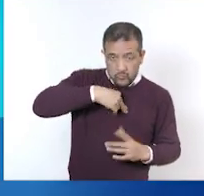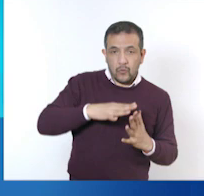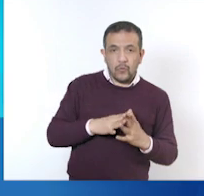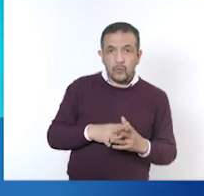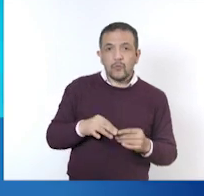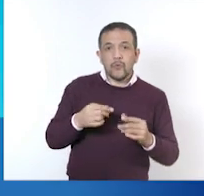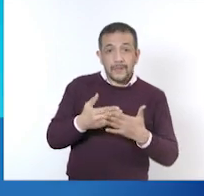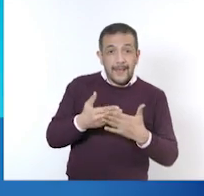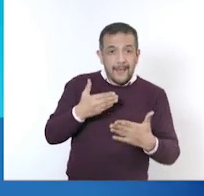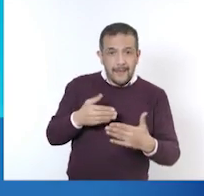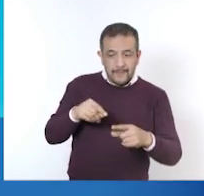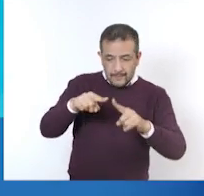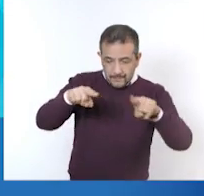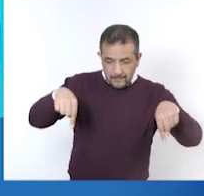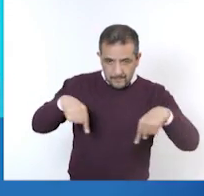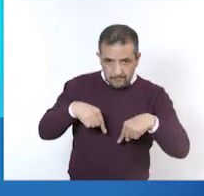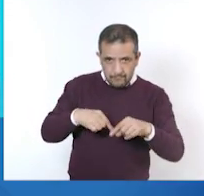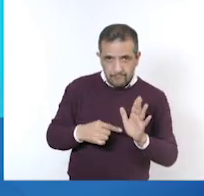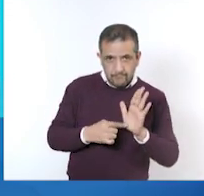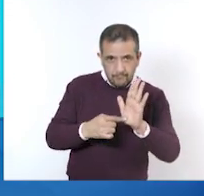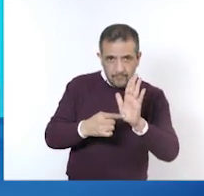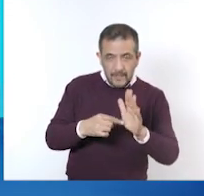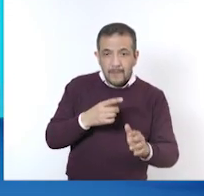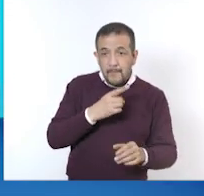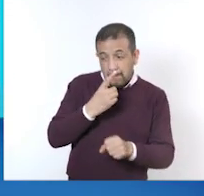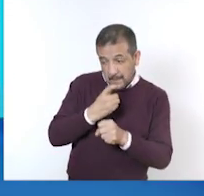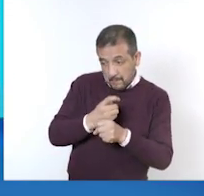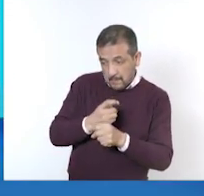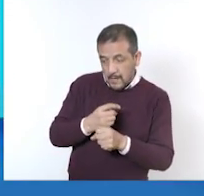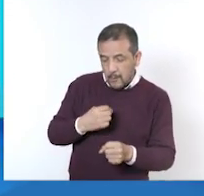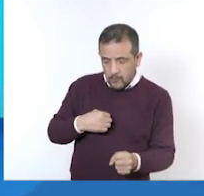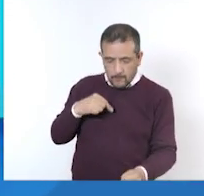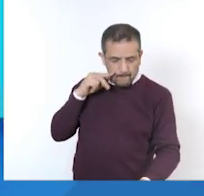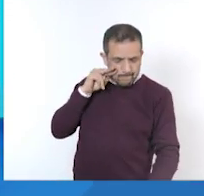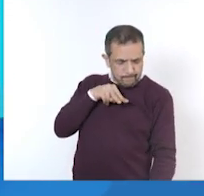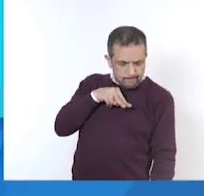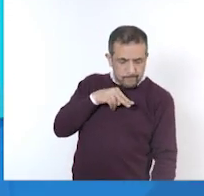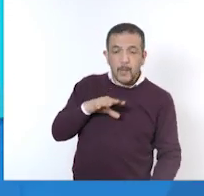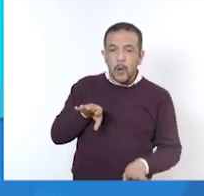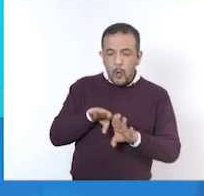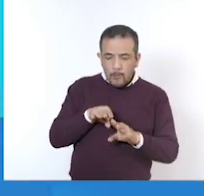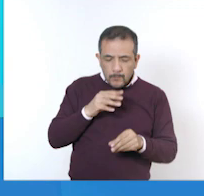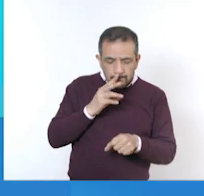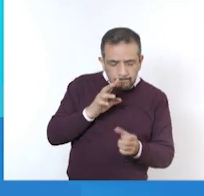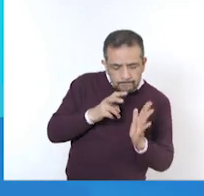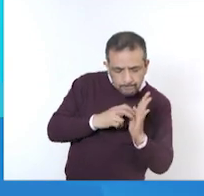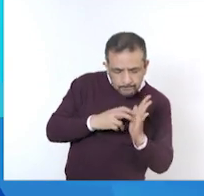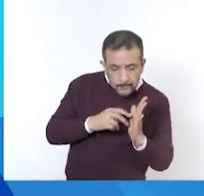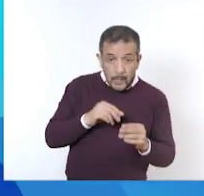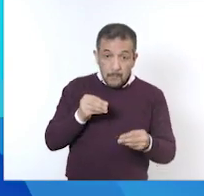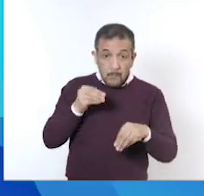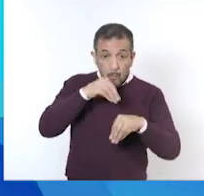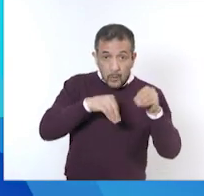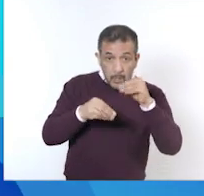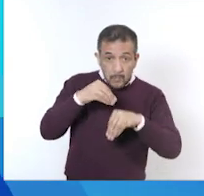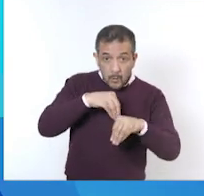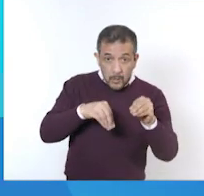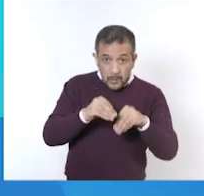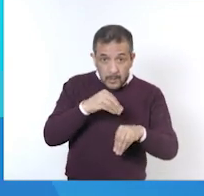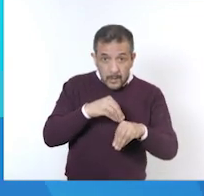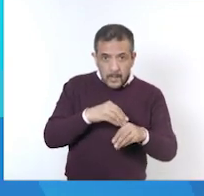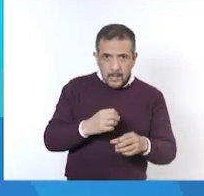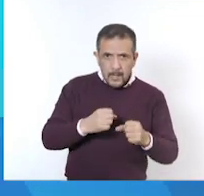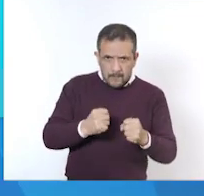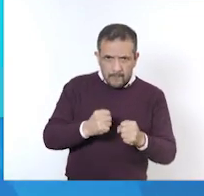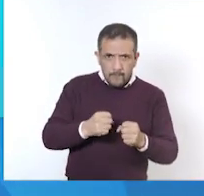recordamos que antes de presentar la maqueta, puedes tener ideas de cómo mejorarla, agregar materiales más firmes